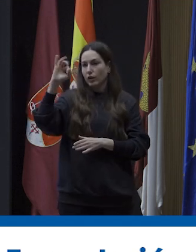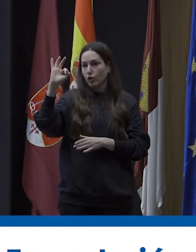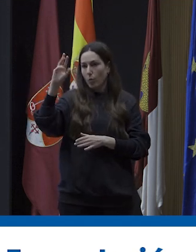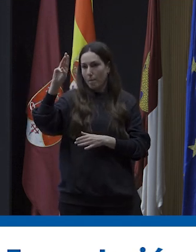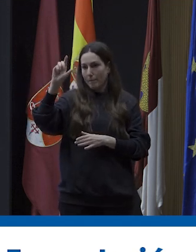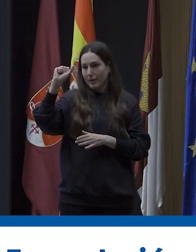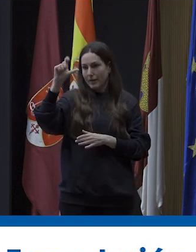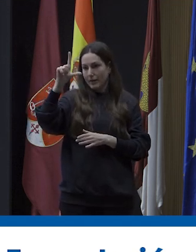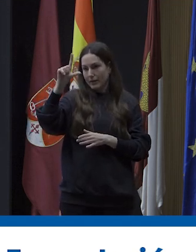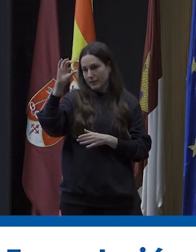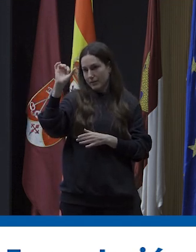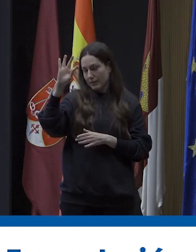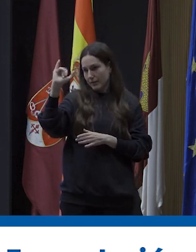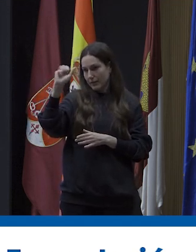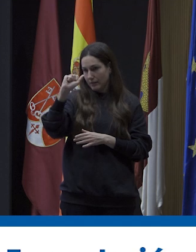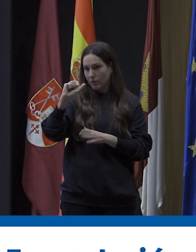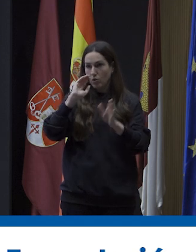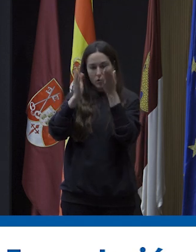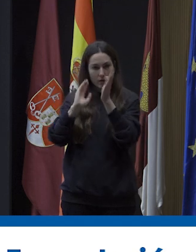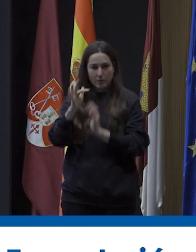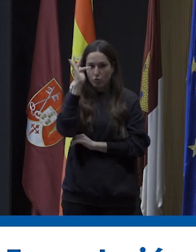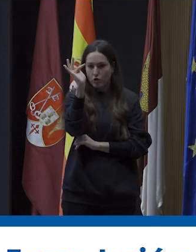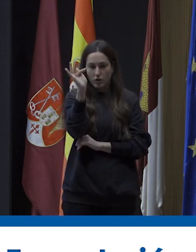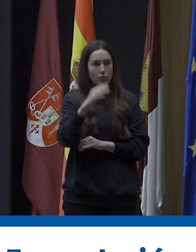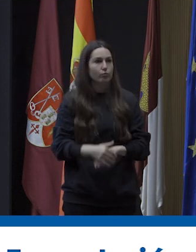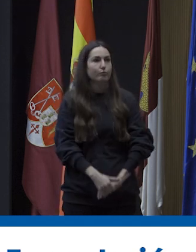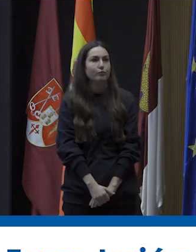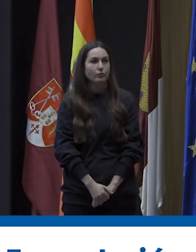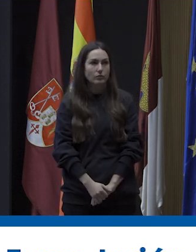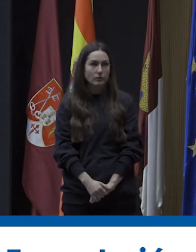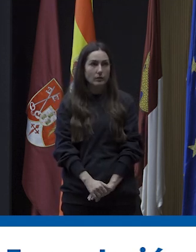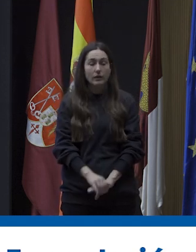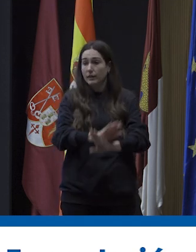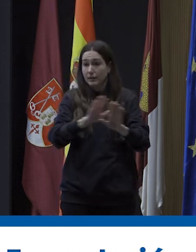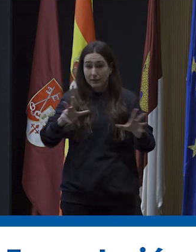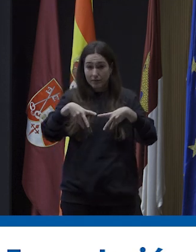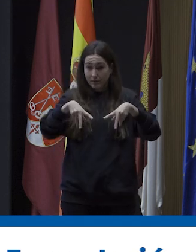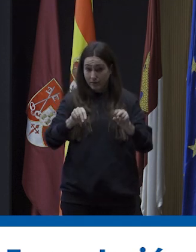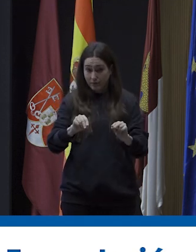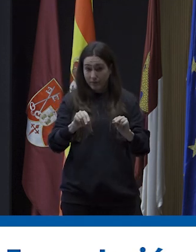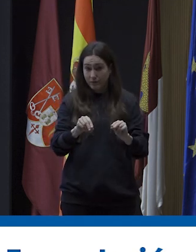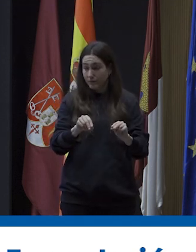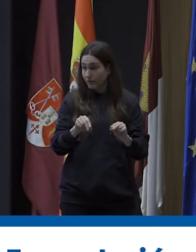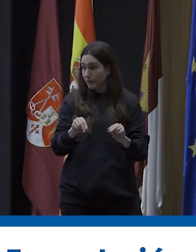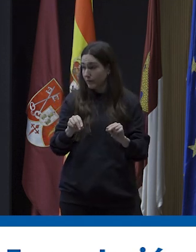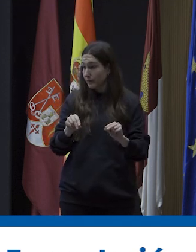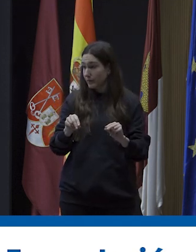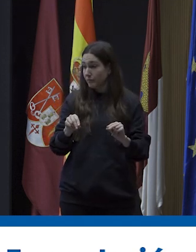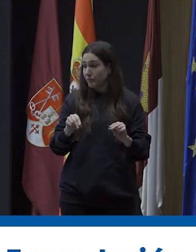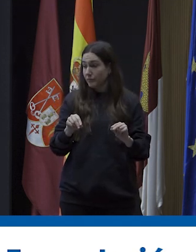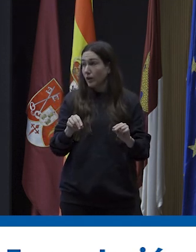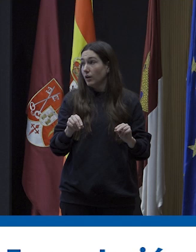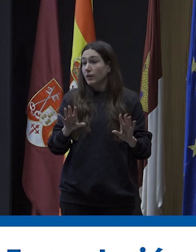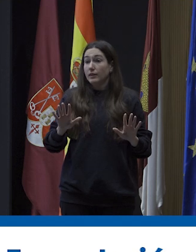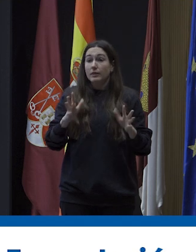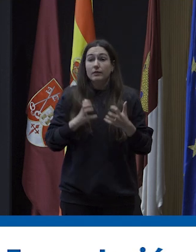día, pues sea también un tratamiento eficaz. Y ya para terminar, pues seguramente habrá